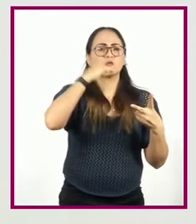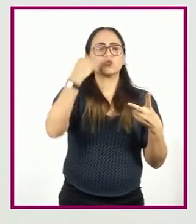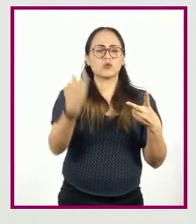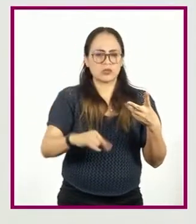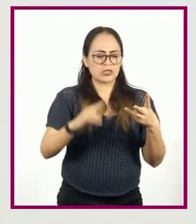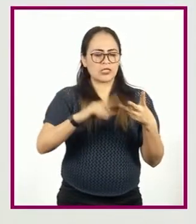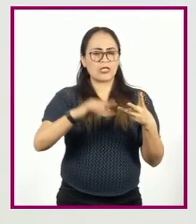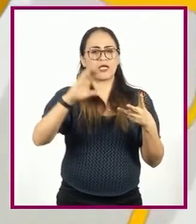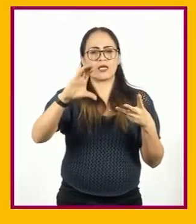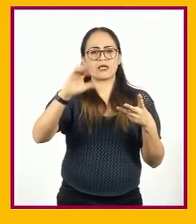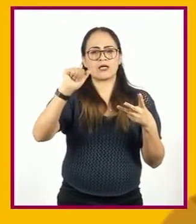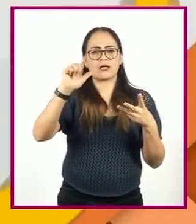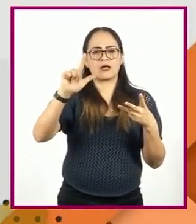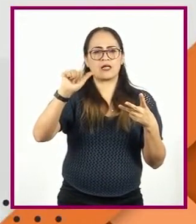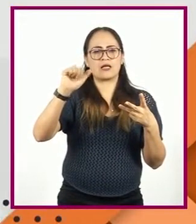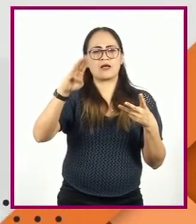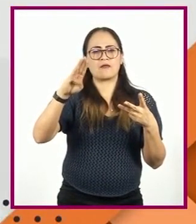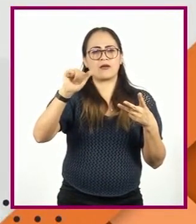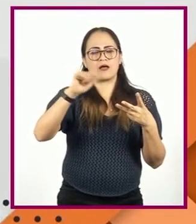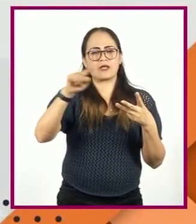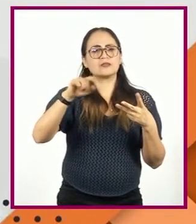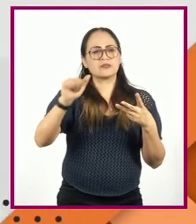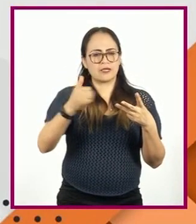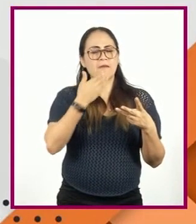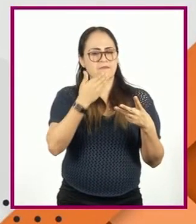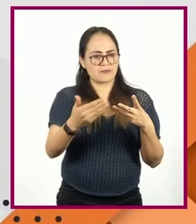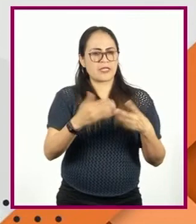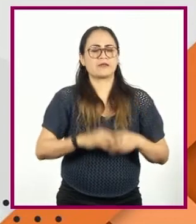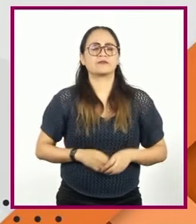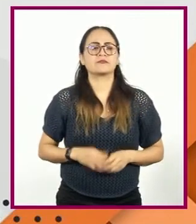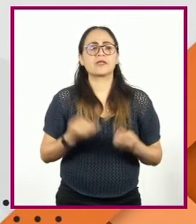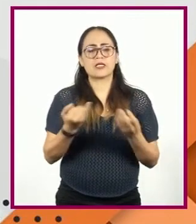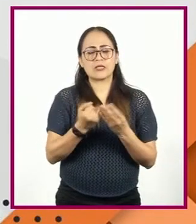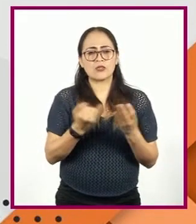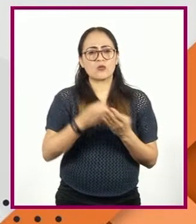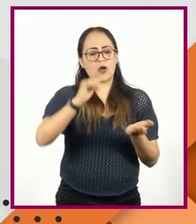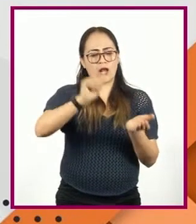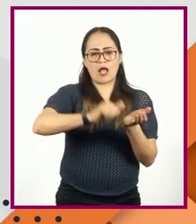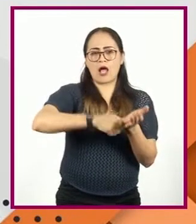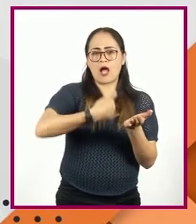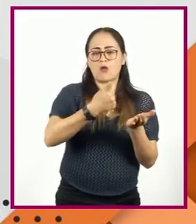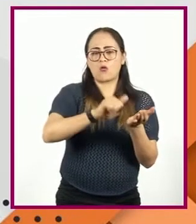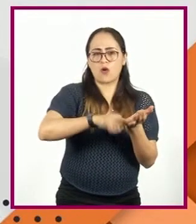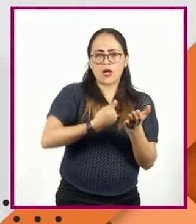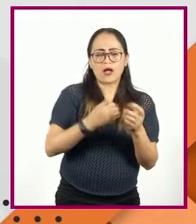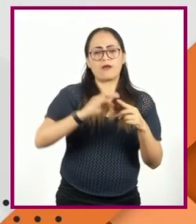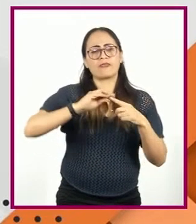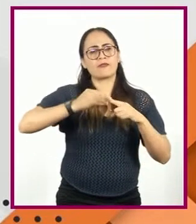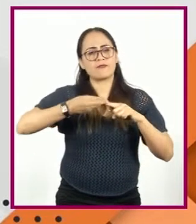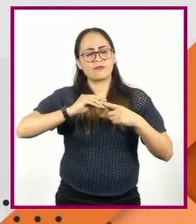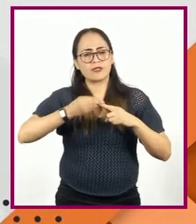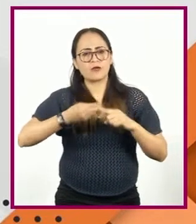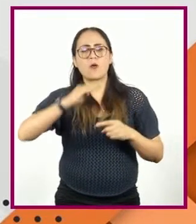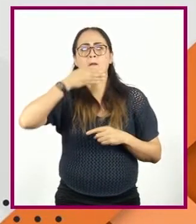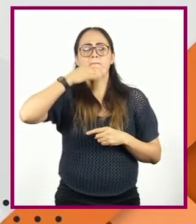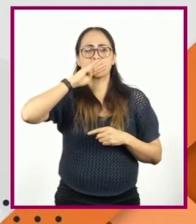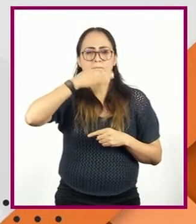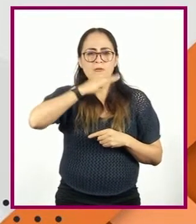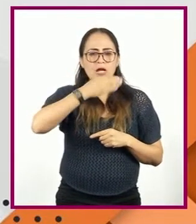la calabaza. También se domesticó el aguacate, el frijol y el maíz.